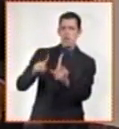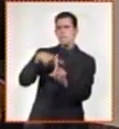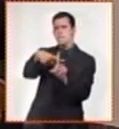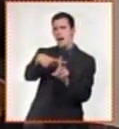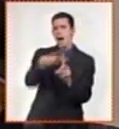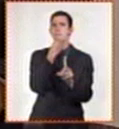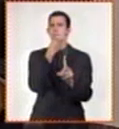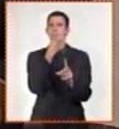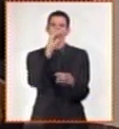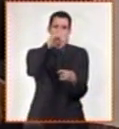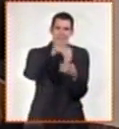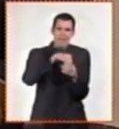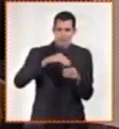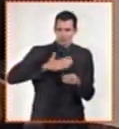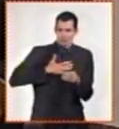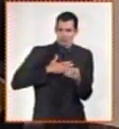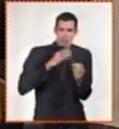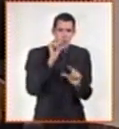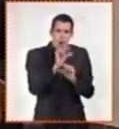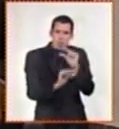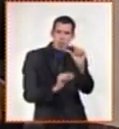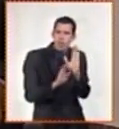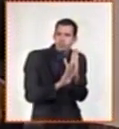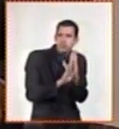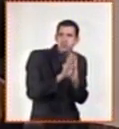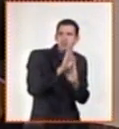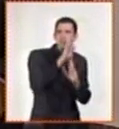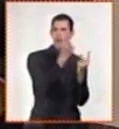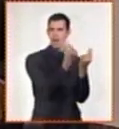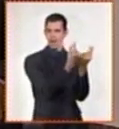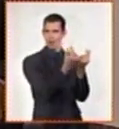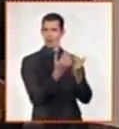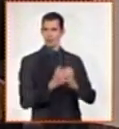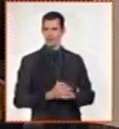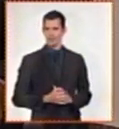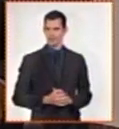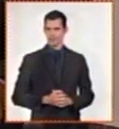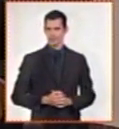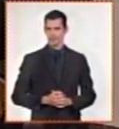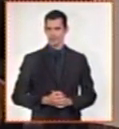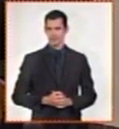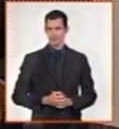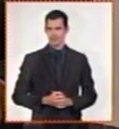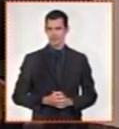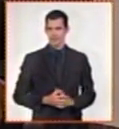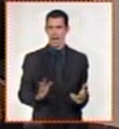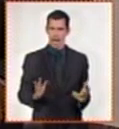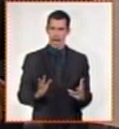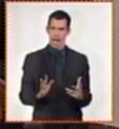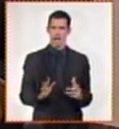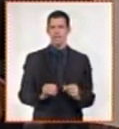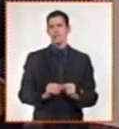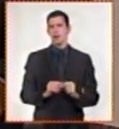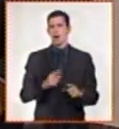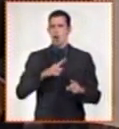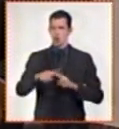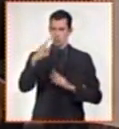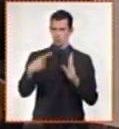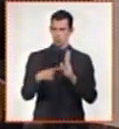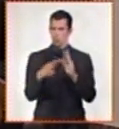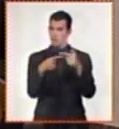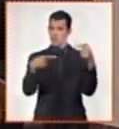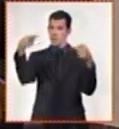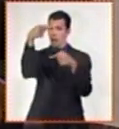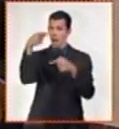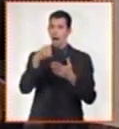económicos. Y en segundo lugar, en cuanto a la economía, el gobierno chino se enfoca en mantener la estabilidad